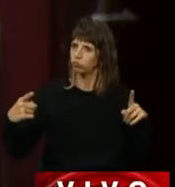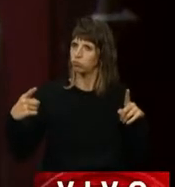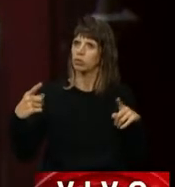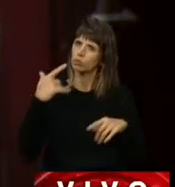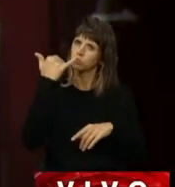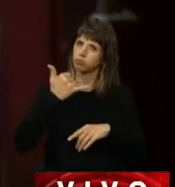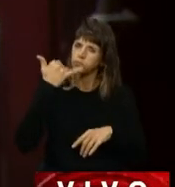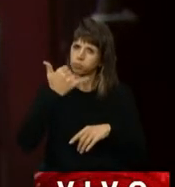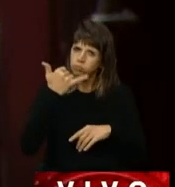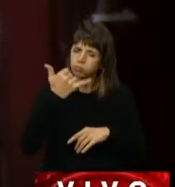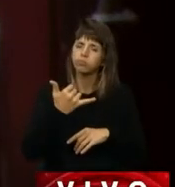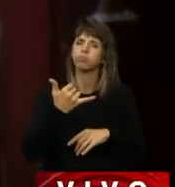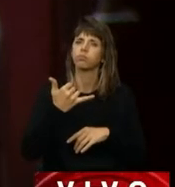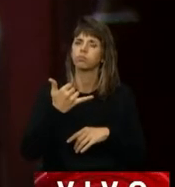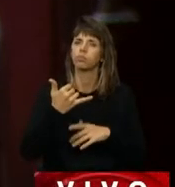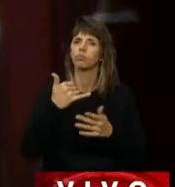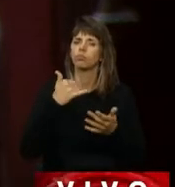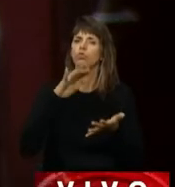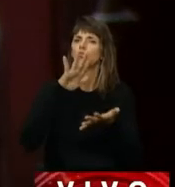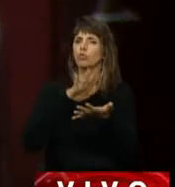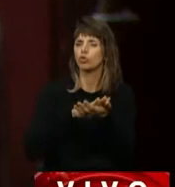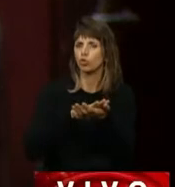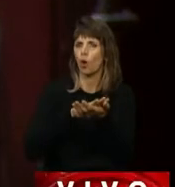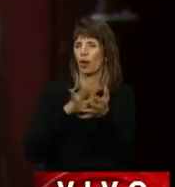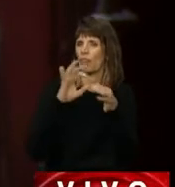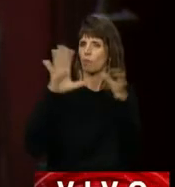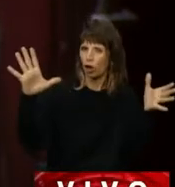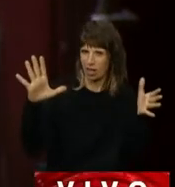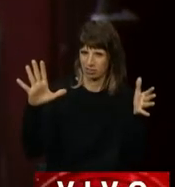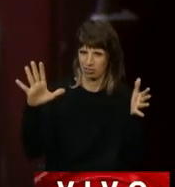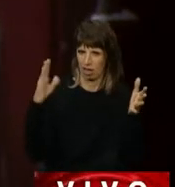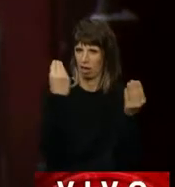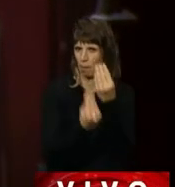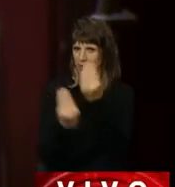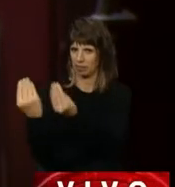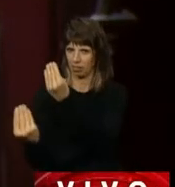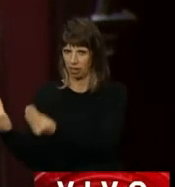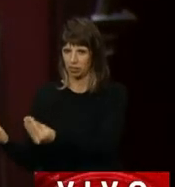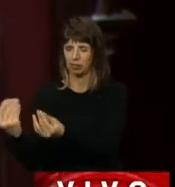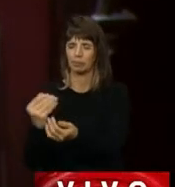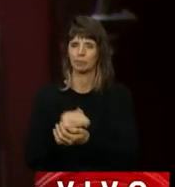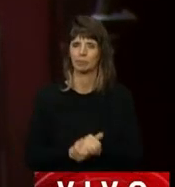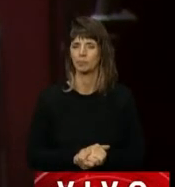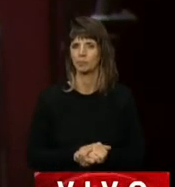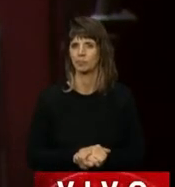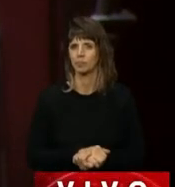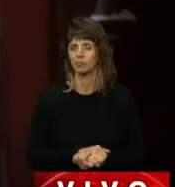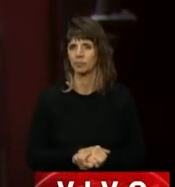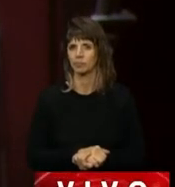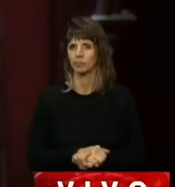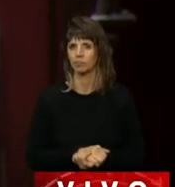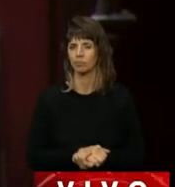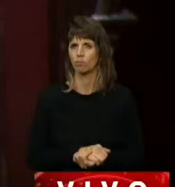al sentido mismo de la representación y la democracia. Y la verdad que muchas